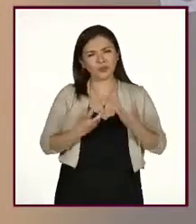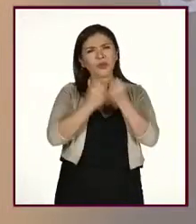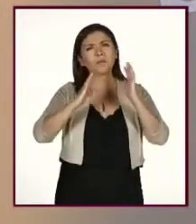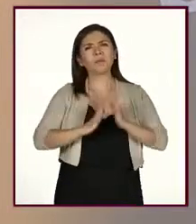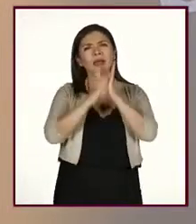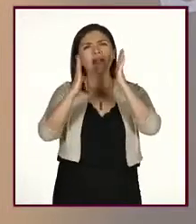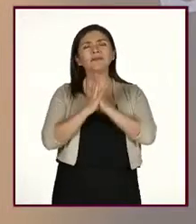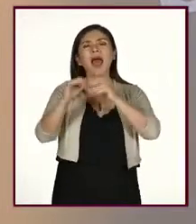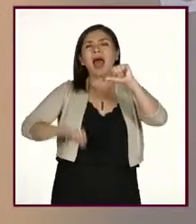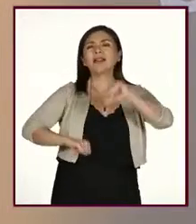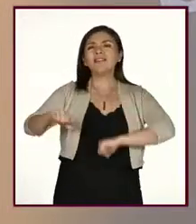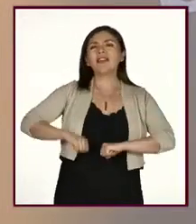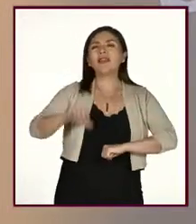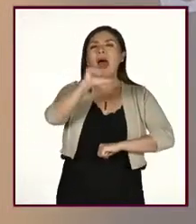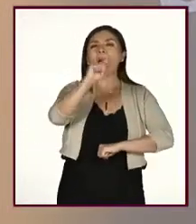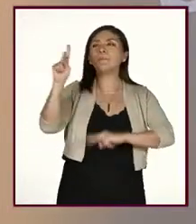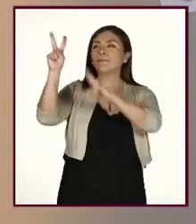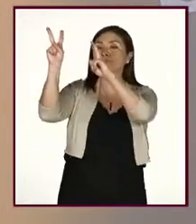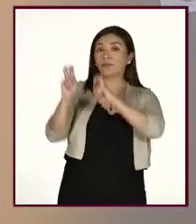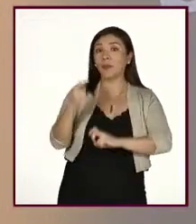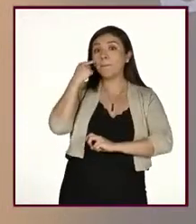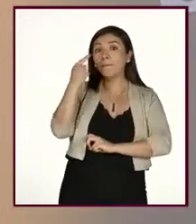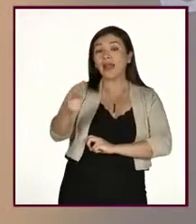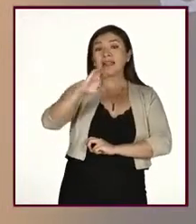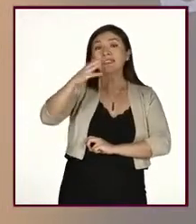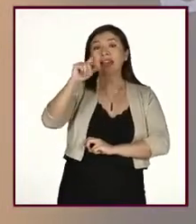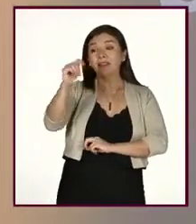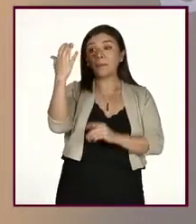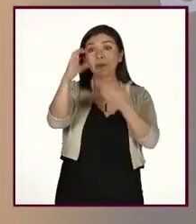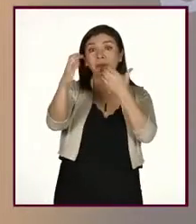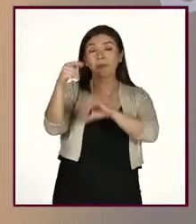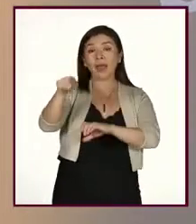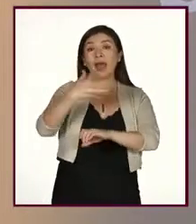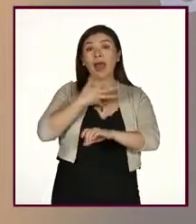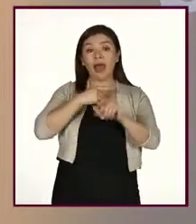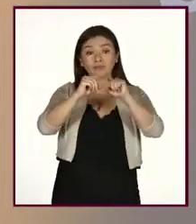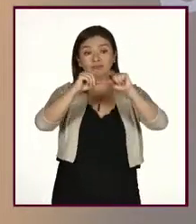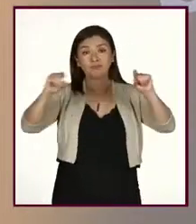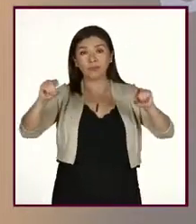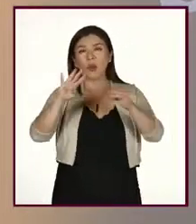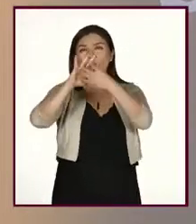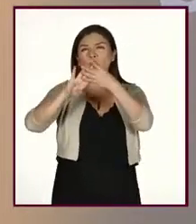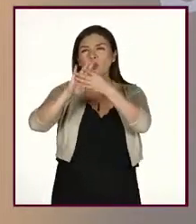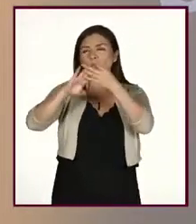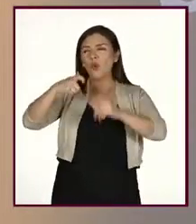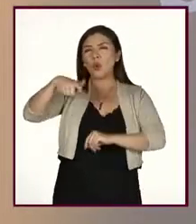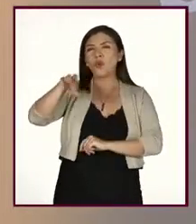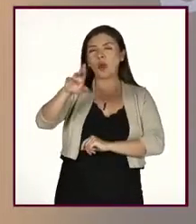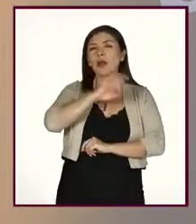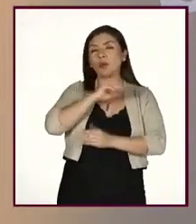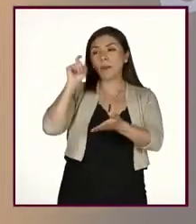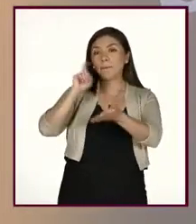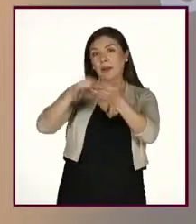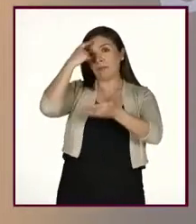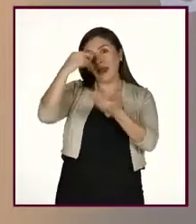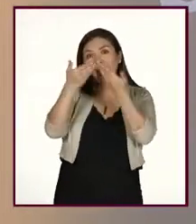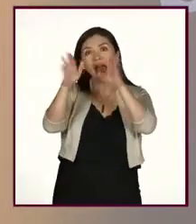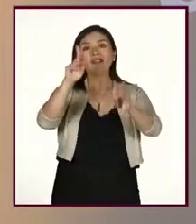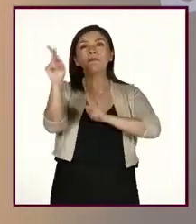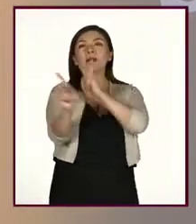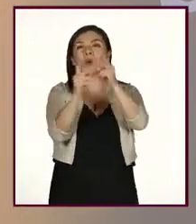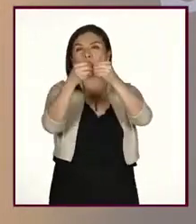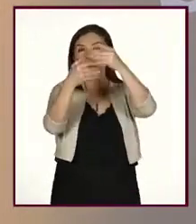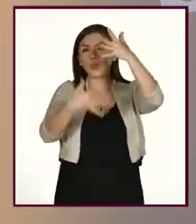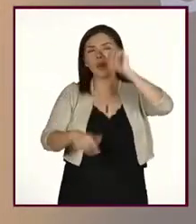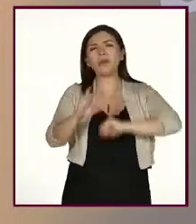siguiente actividad en Mentimeter. En el chat de comentarios y en pantalla aparece el enlace y el código QR para ingresar al cuestionario